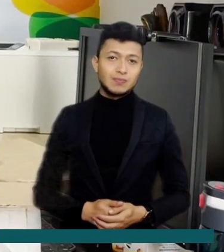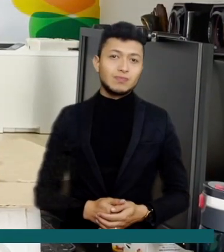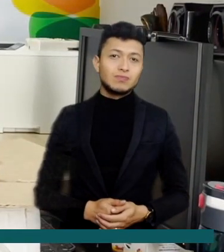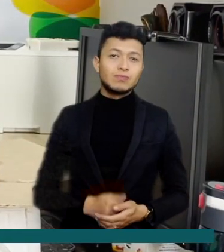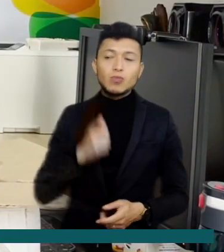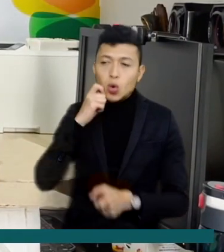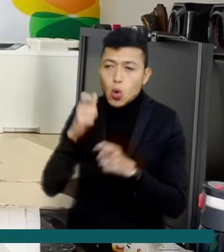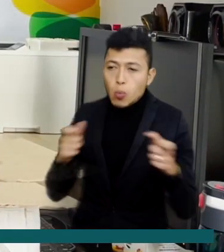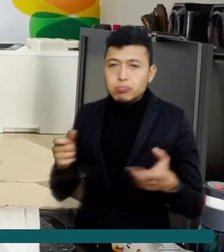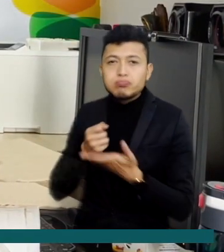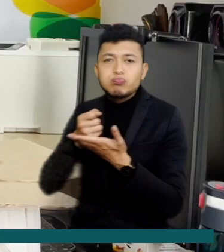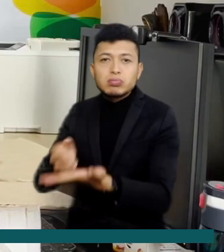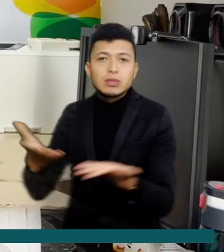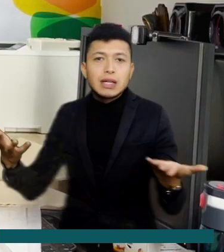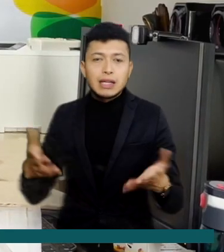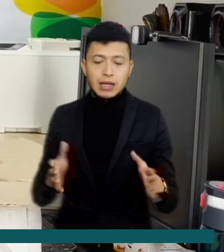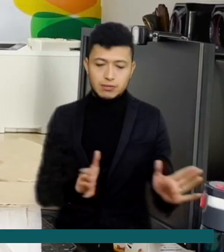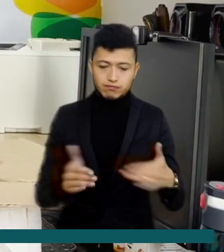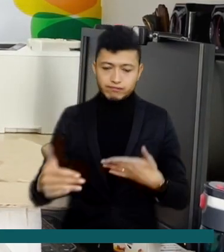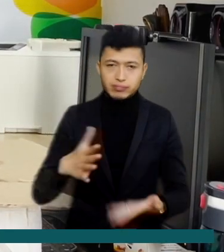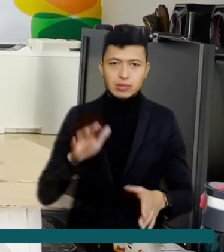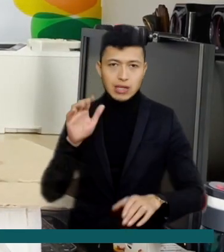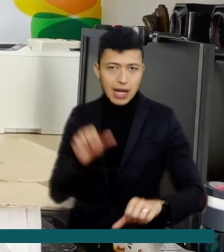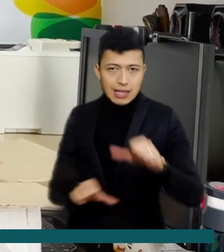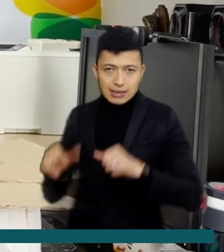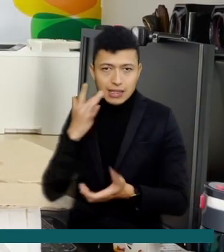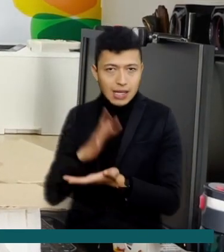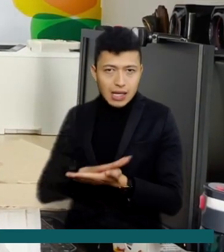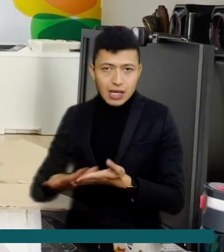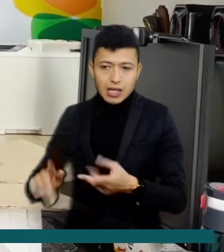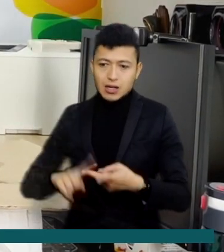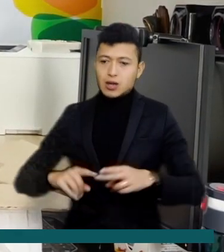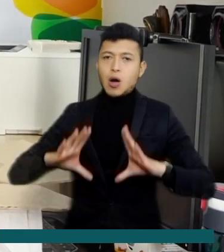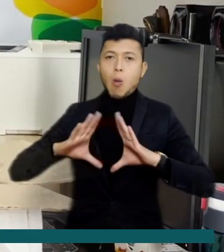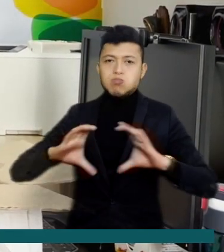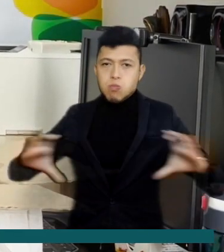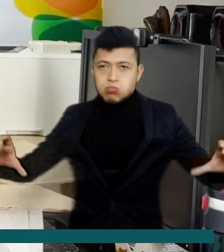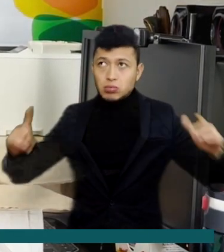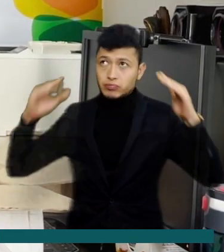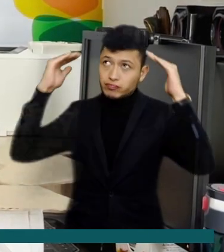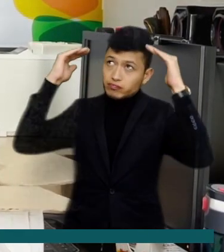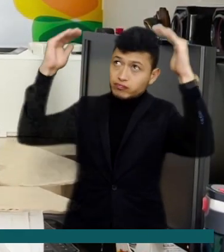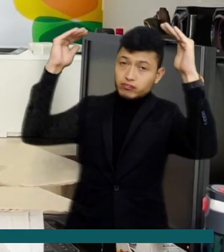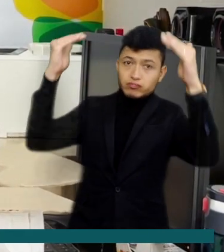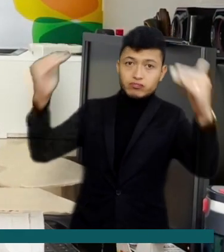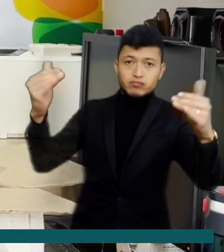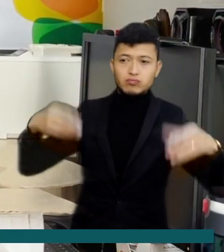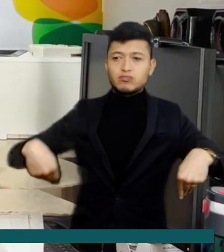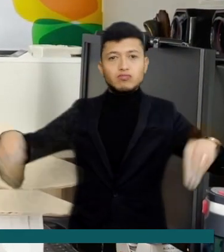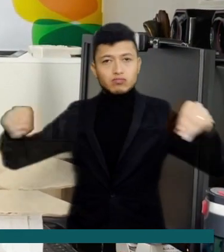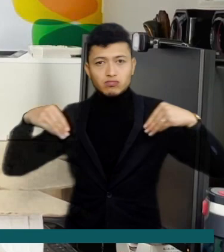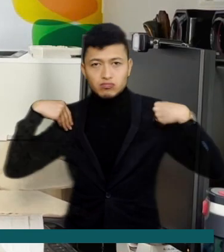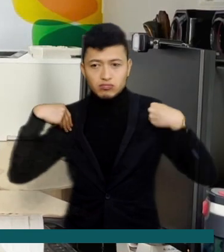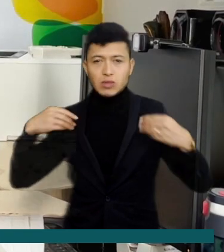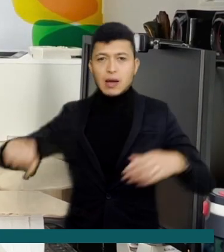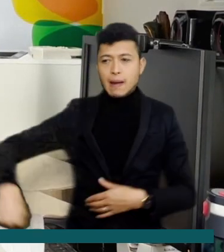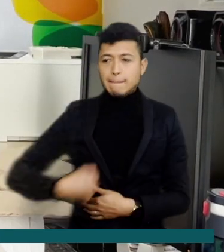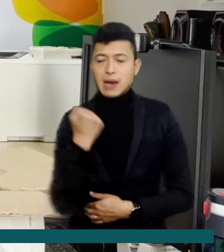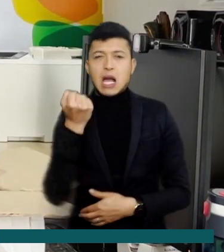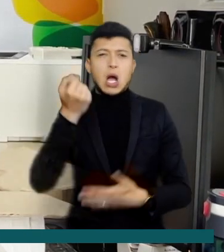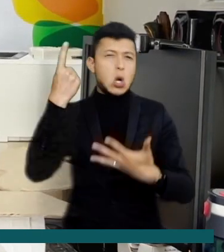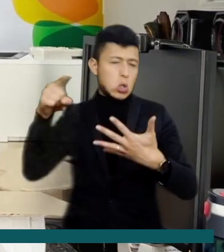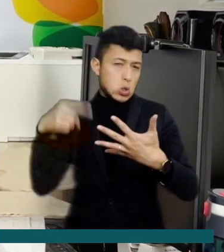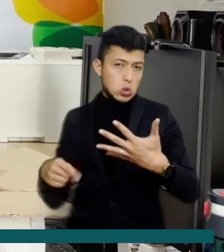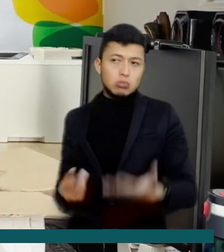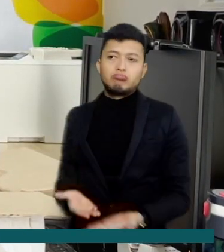humanitarias constan de kit de aseo, kit de cocina, colchonetas, tejas de zinc, frazadas y además mercados en los que